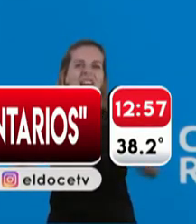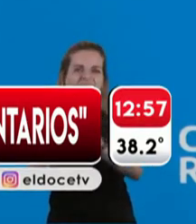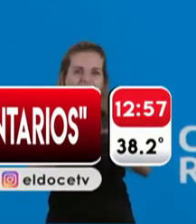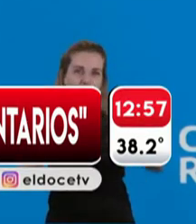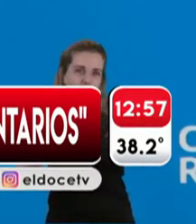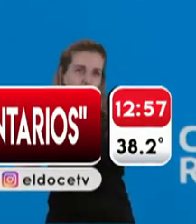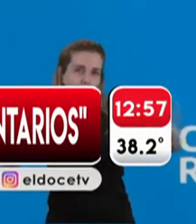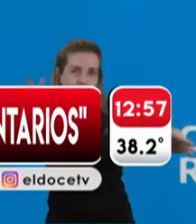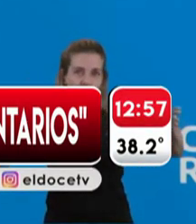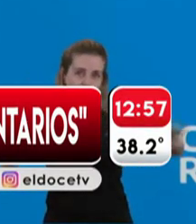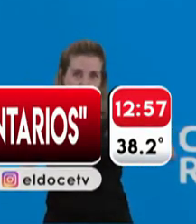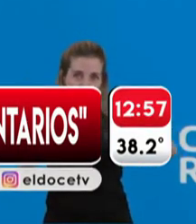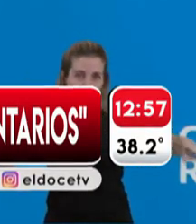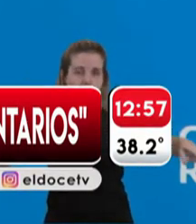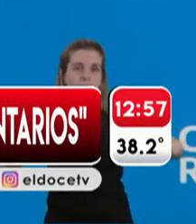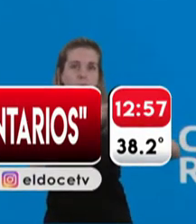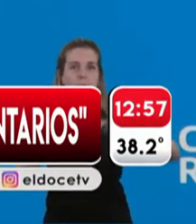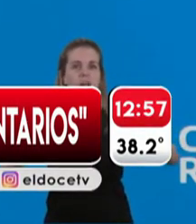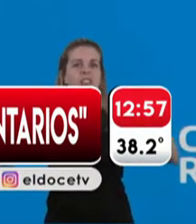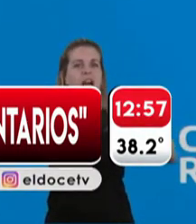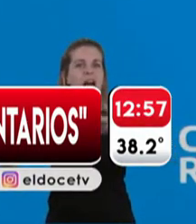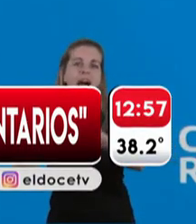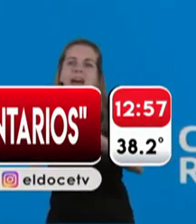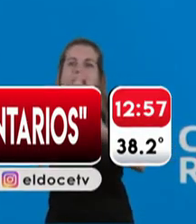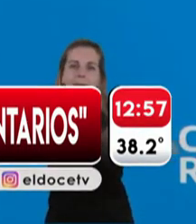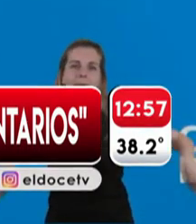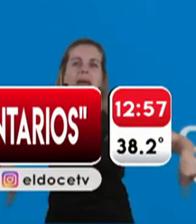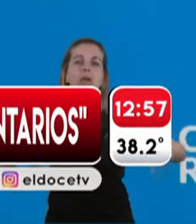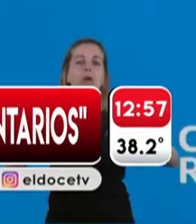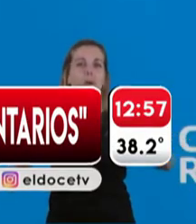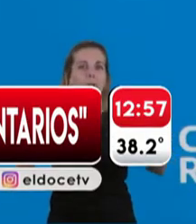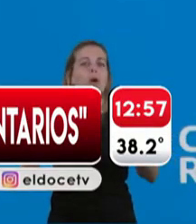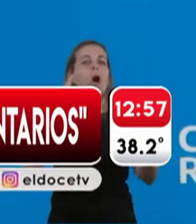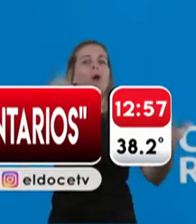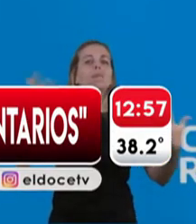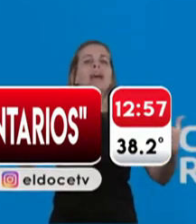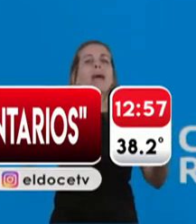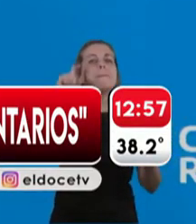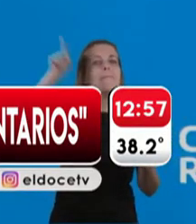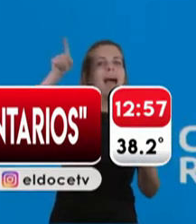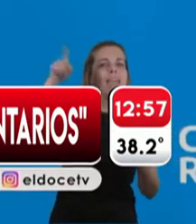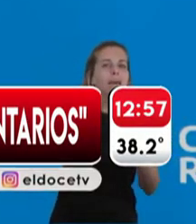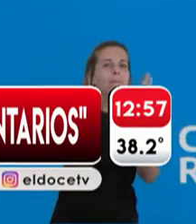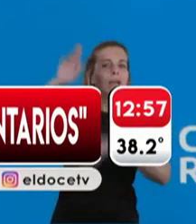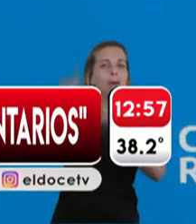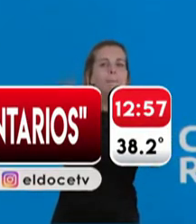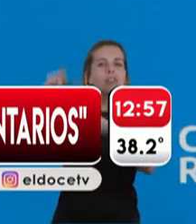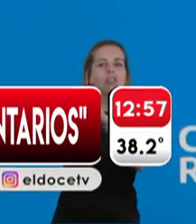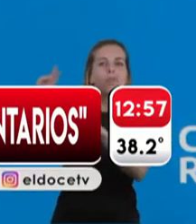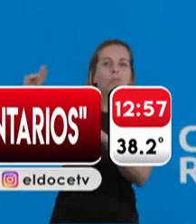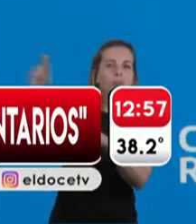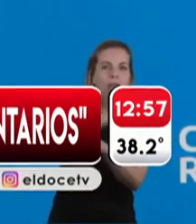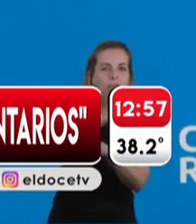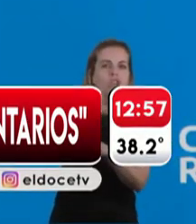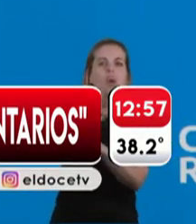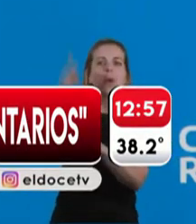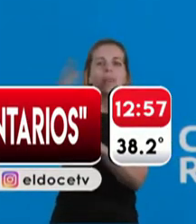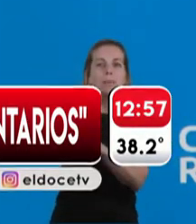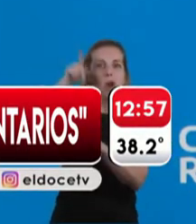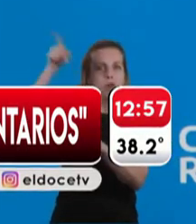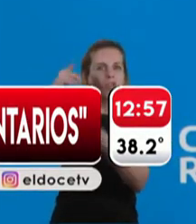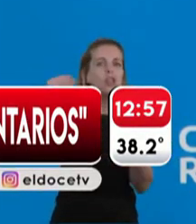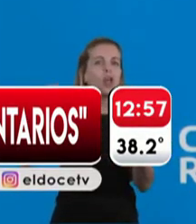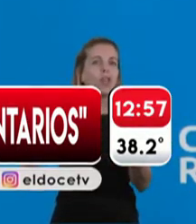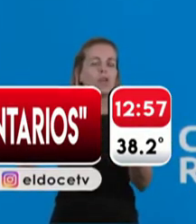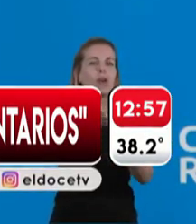que así como en países como España el mayor nivel de muertes por COVID hayan sucedido, casi el 50% hayan sucedido en las